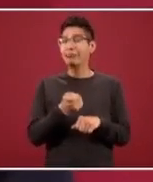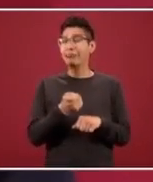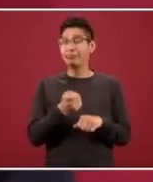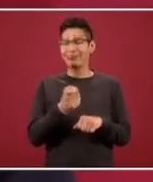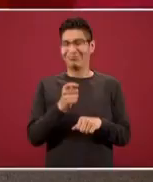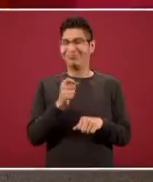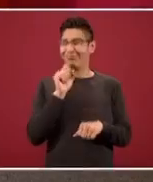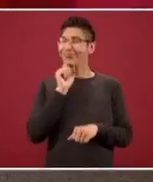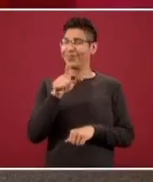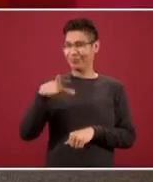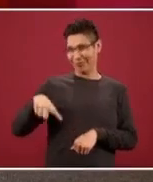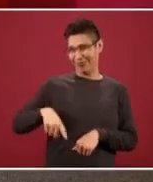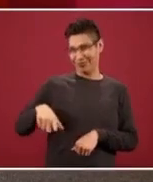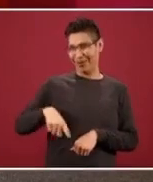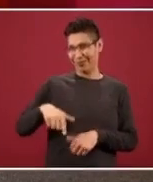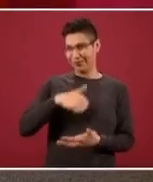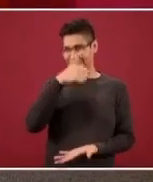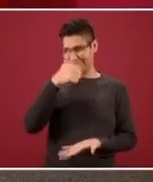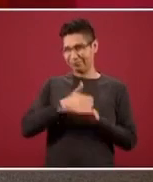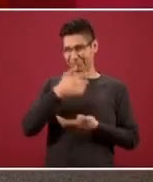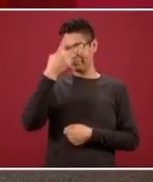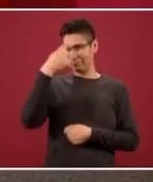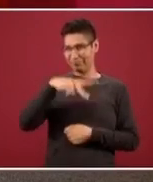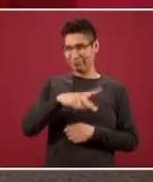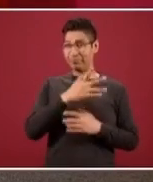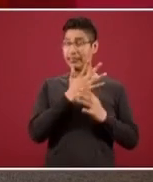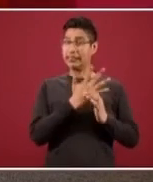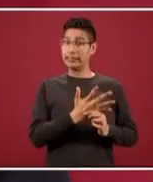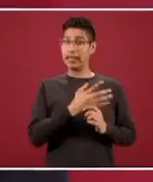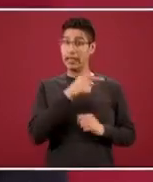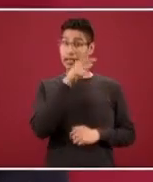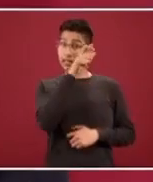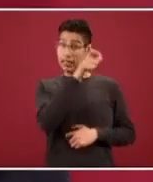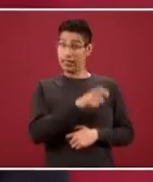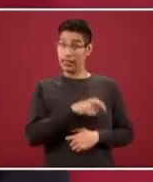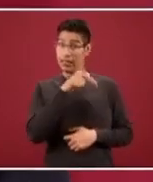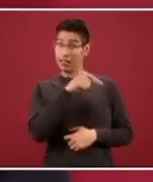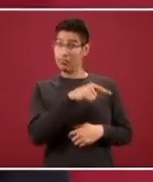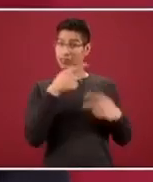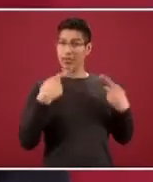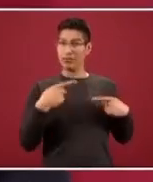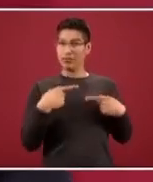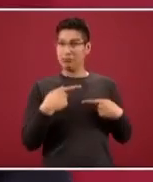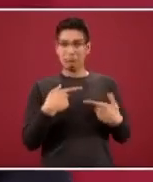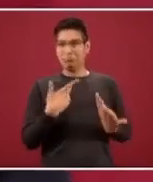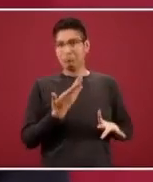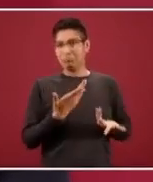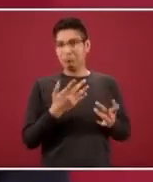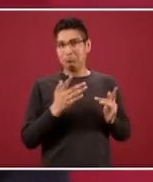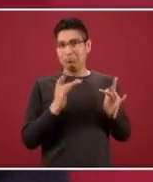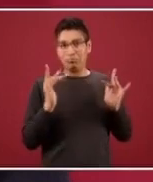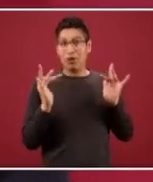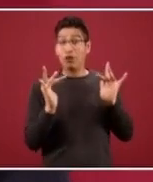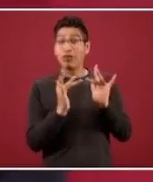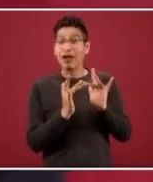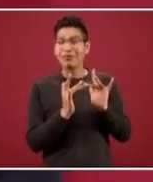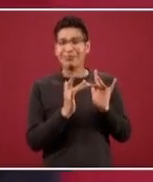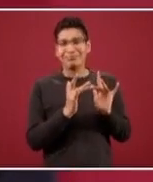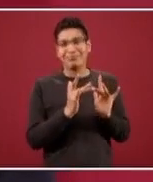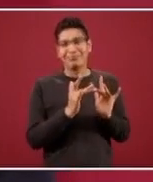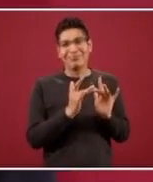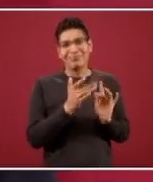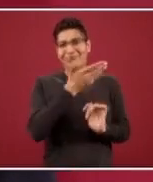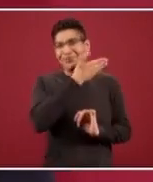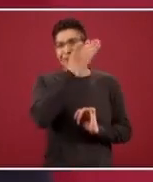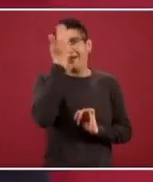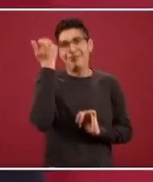dijo el gobierno de la Ciudad de México, de este caso en particular no se pudo establecer un vínculo con